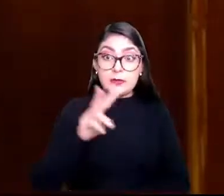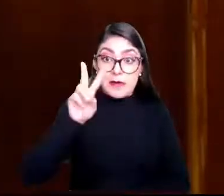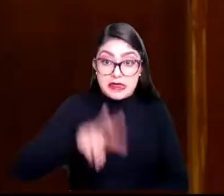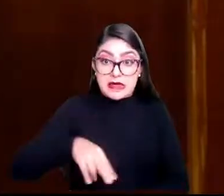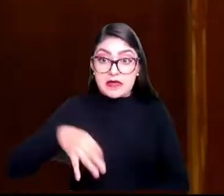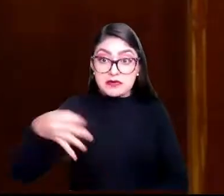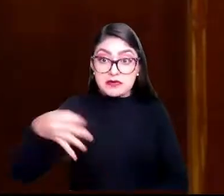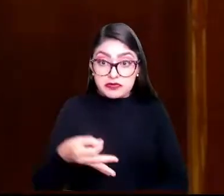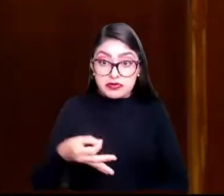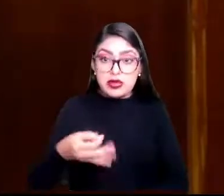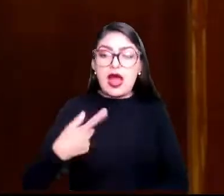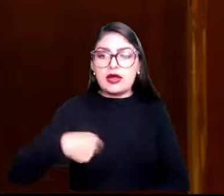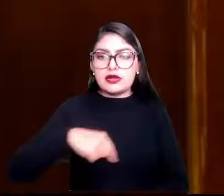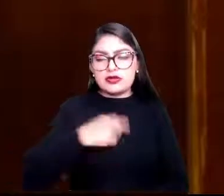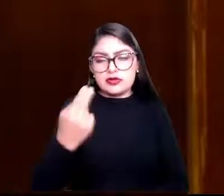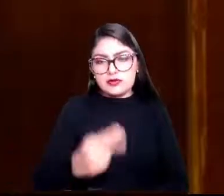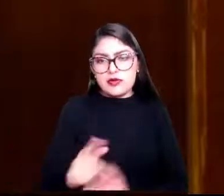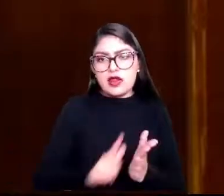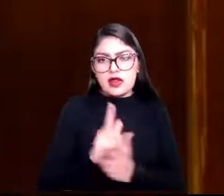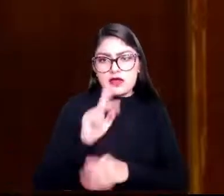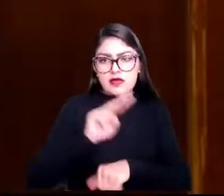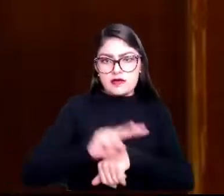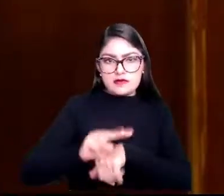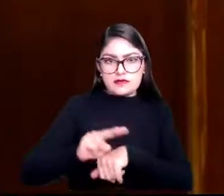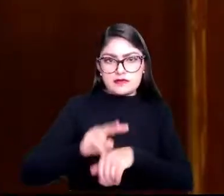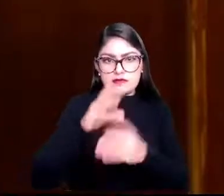eso suceda y para que no sea de contentillo